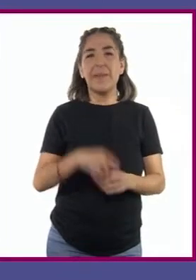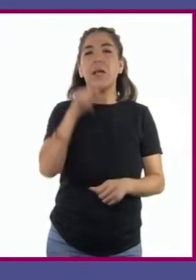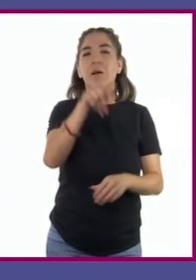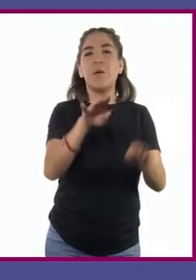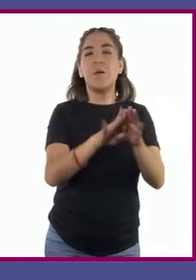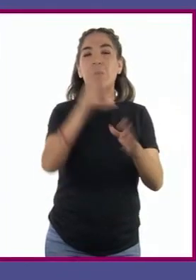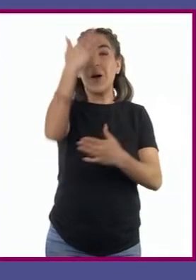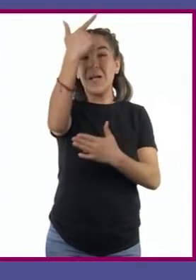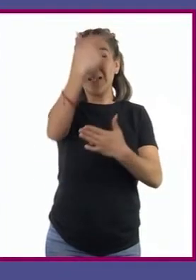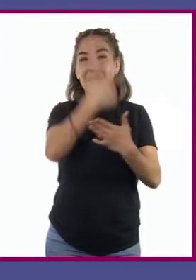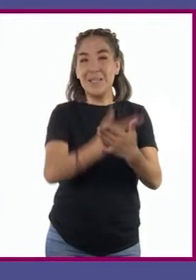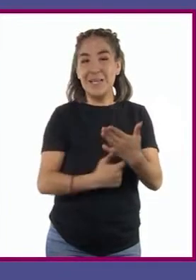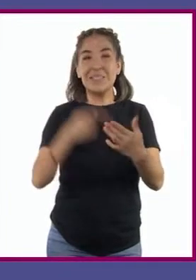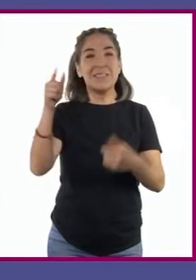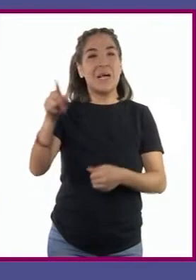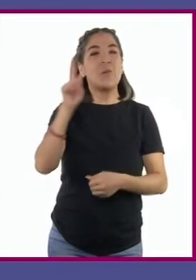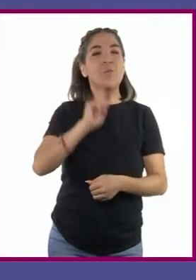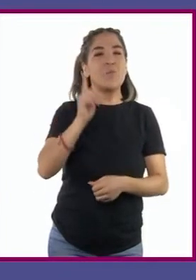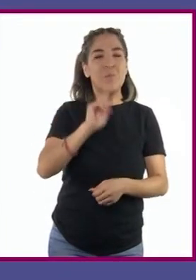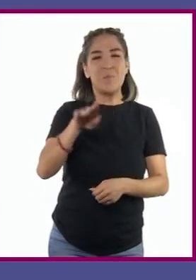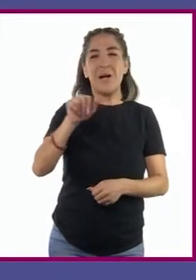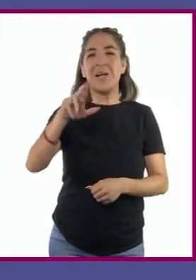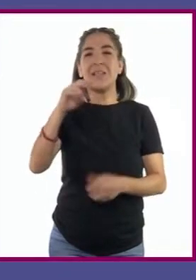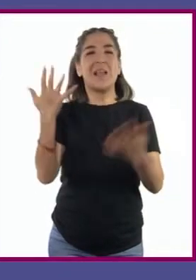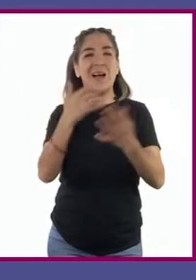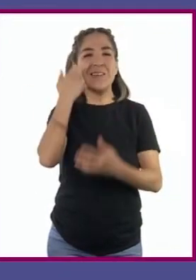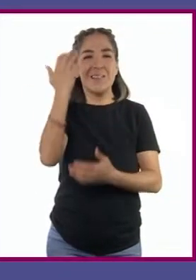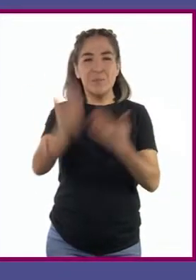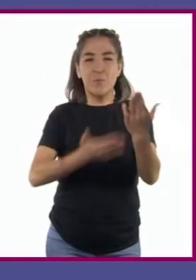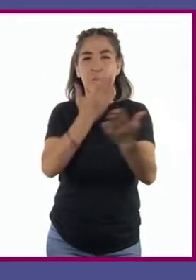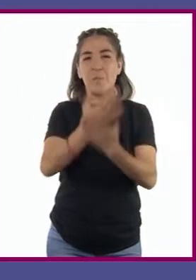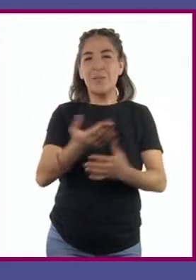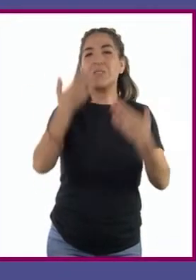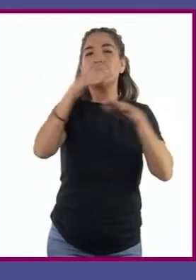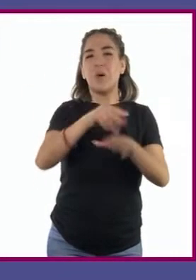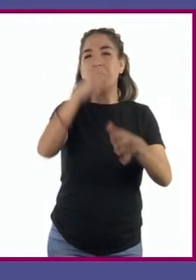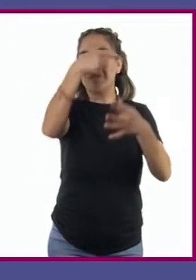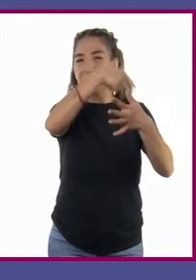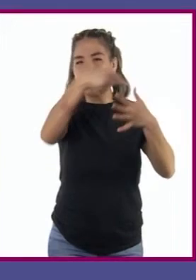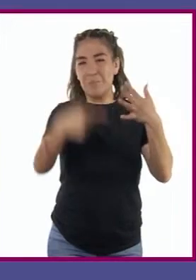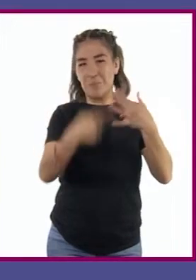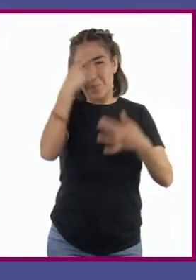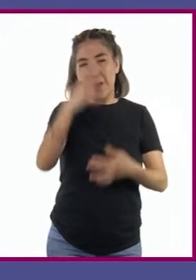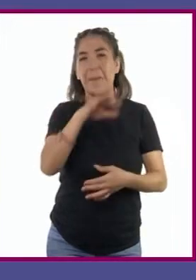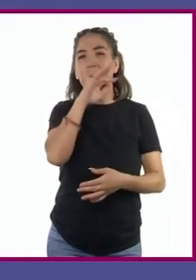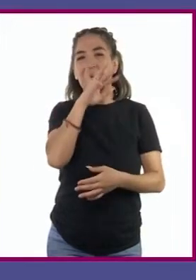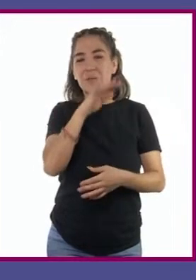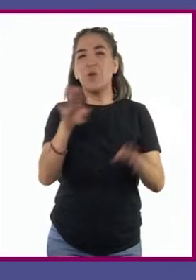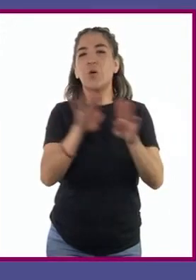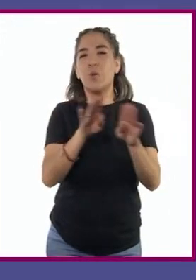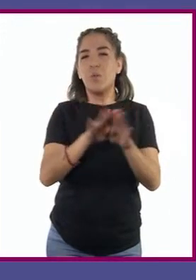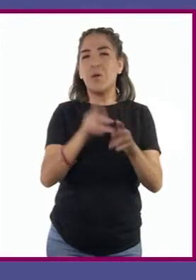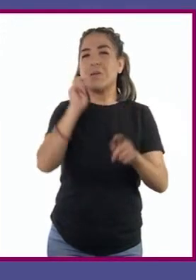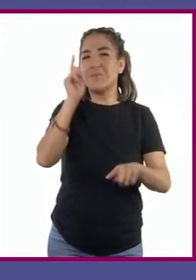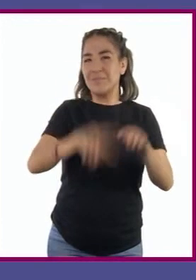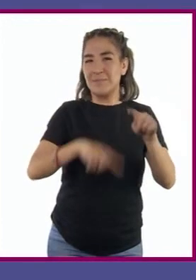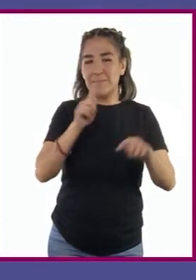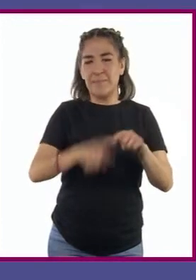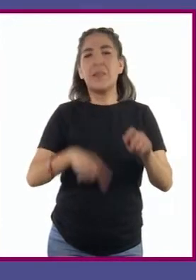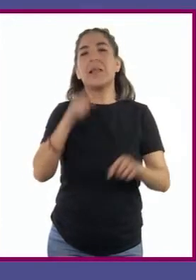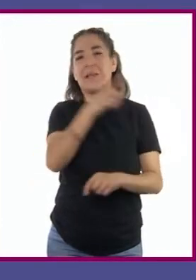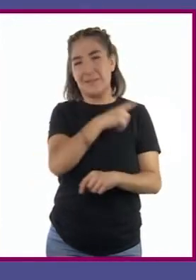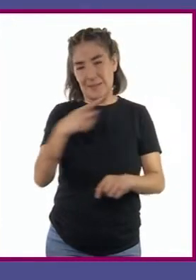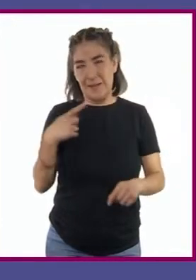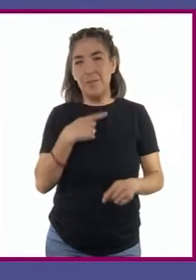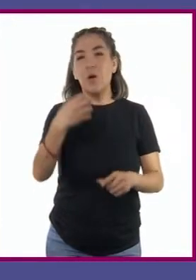las propuestas que Mariana hace con respecto al manejo de la basura. Entonces, es conveniente que agreguemos conectores